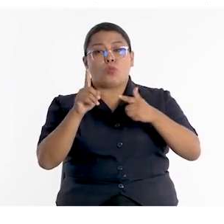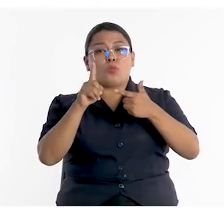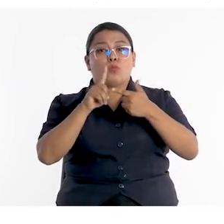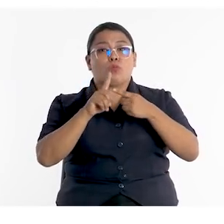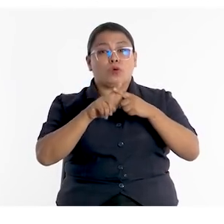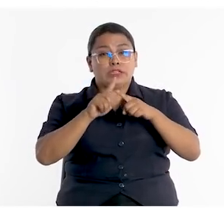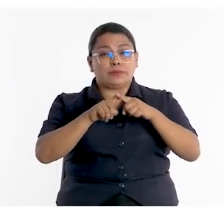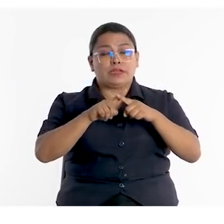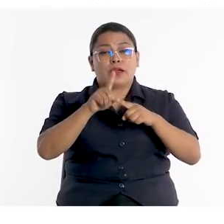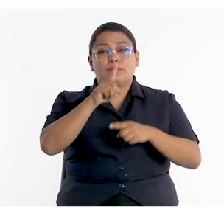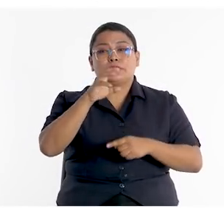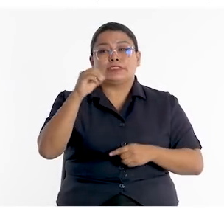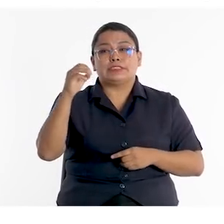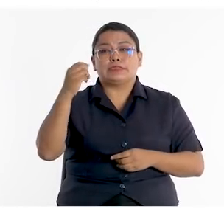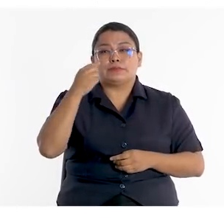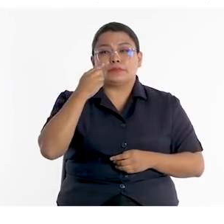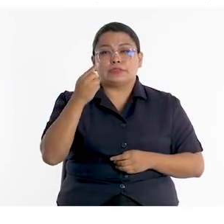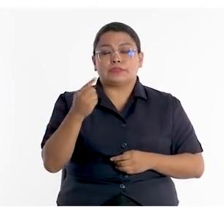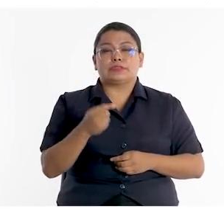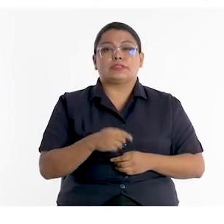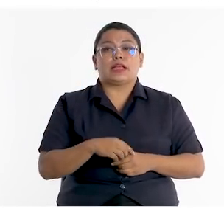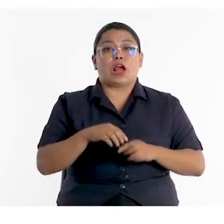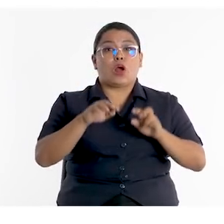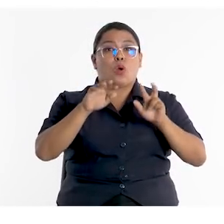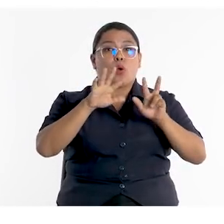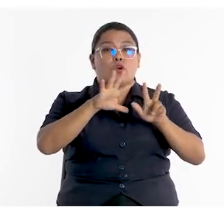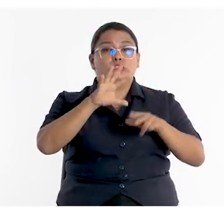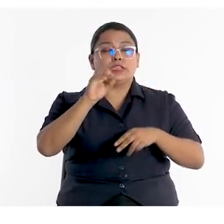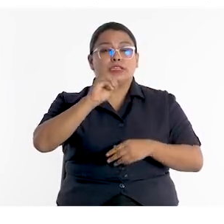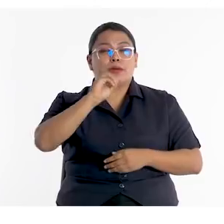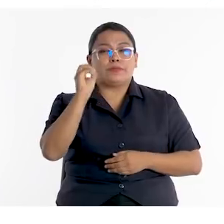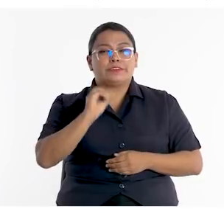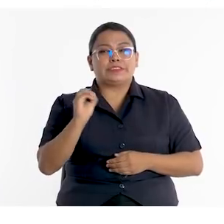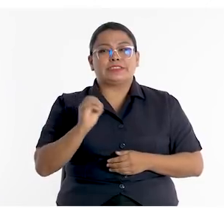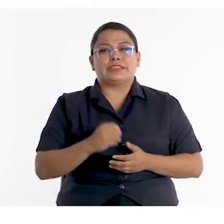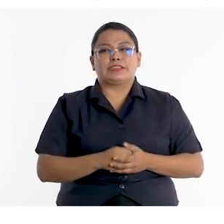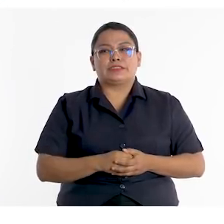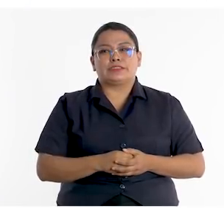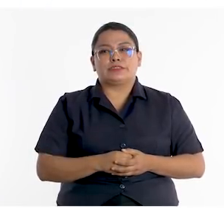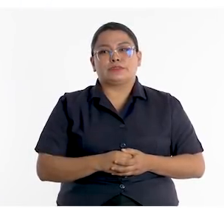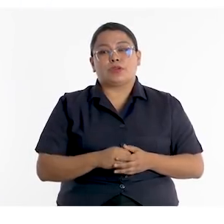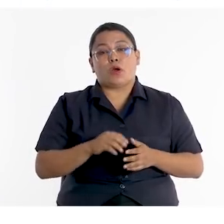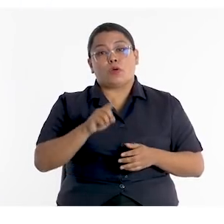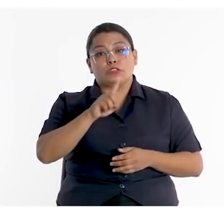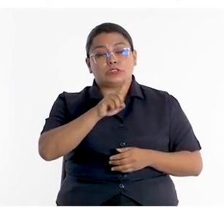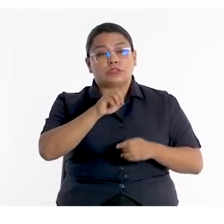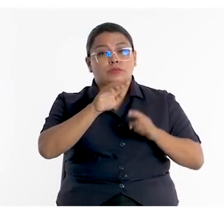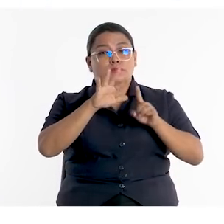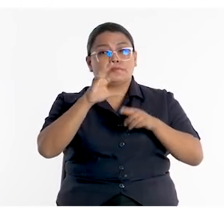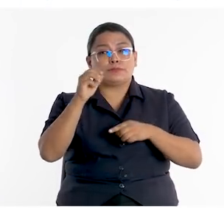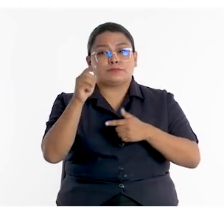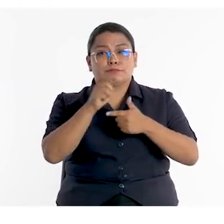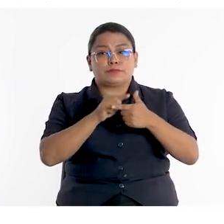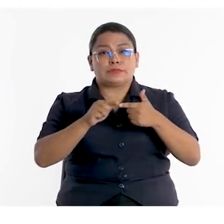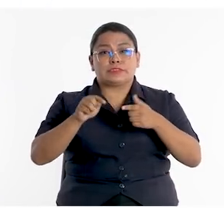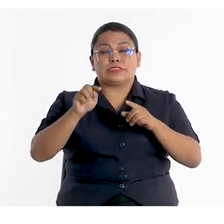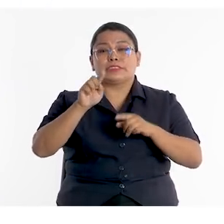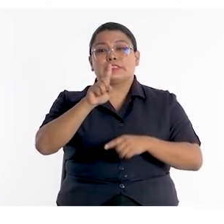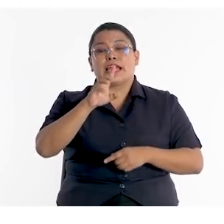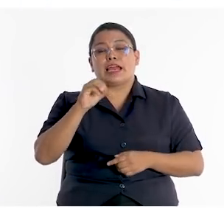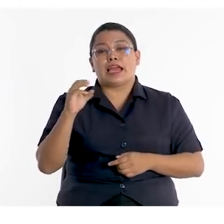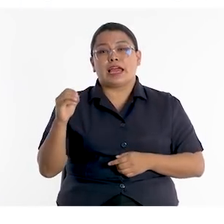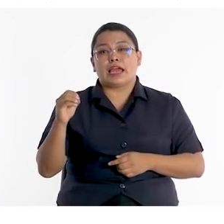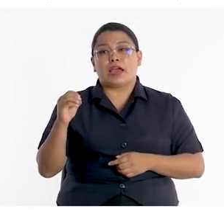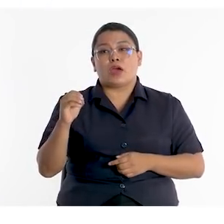por 100 y obtenemos el 80%. Si a 160 lo dividimos entre